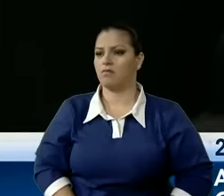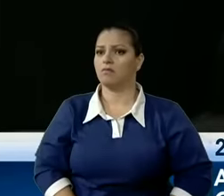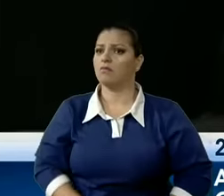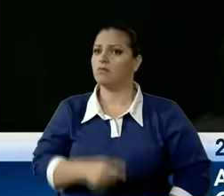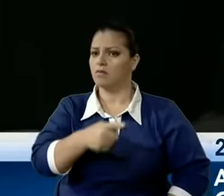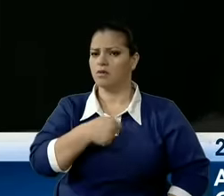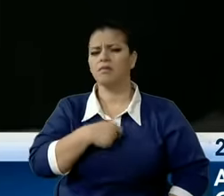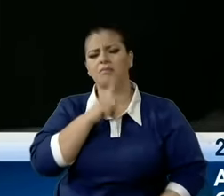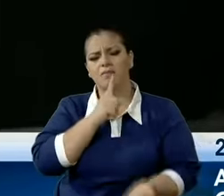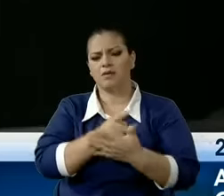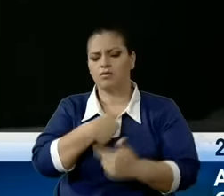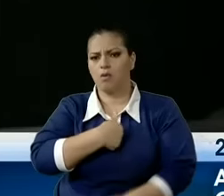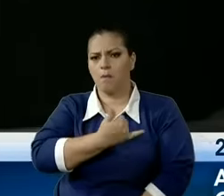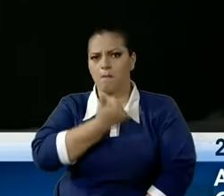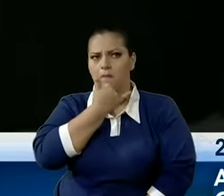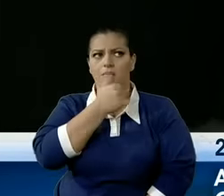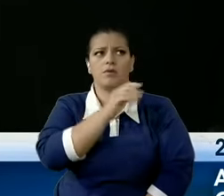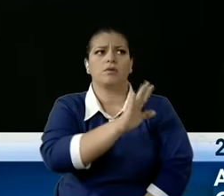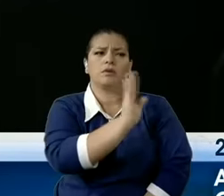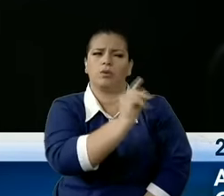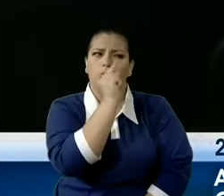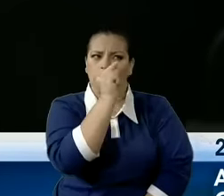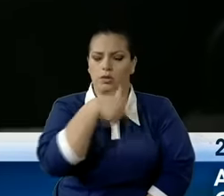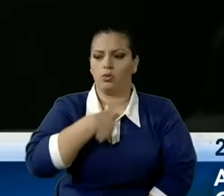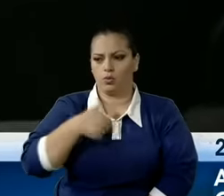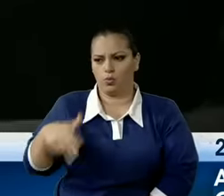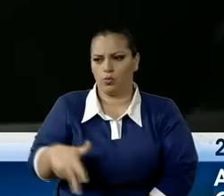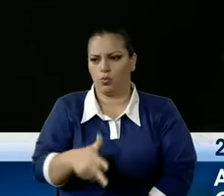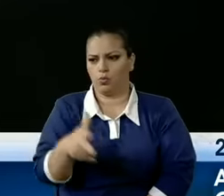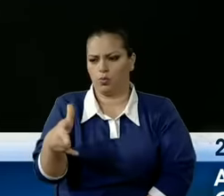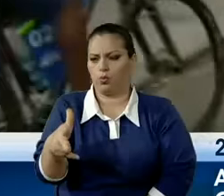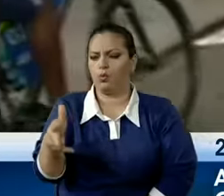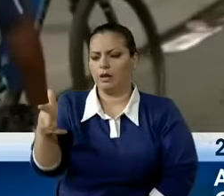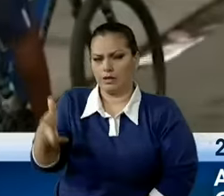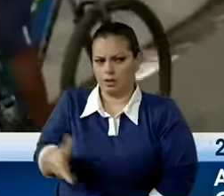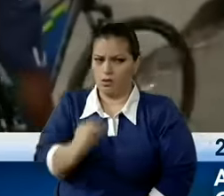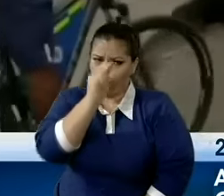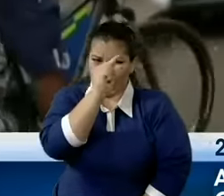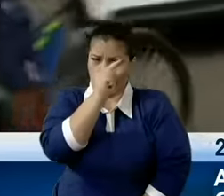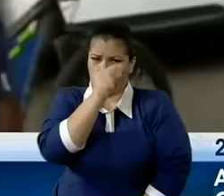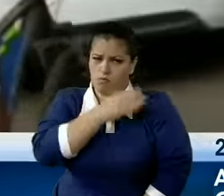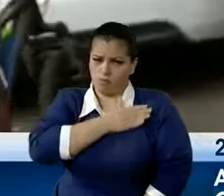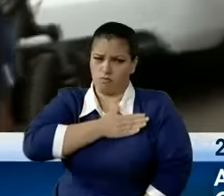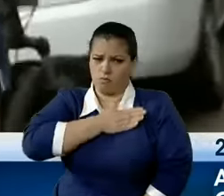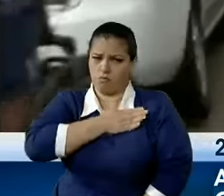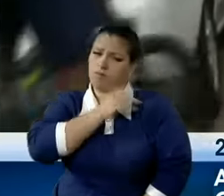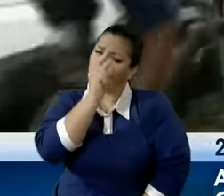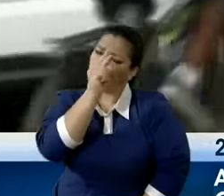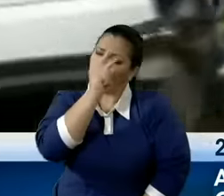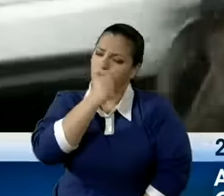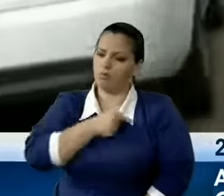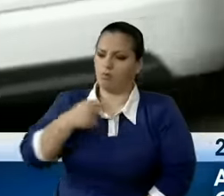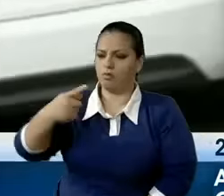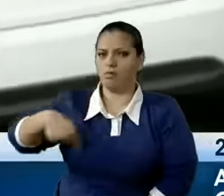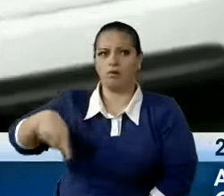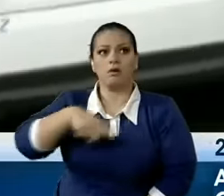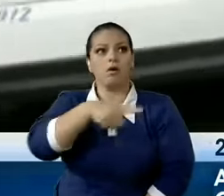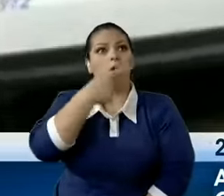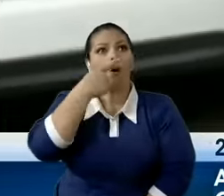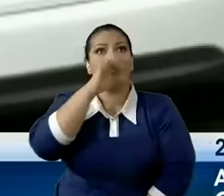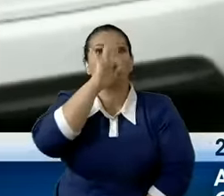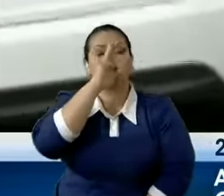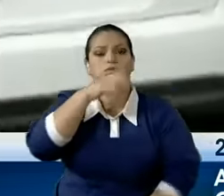la ATM. Le digo, dame un minuto que voy a bajar una consola de juegos. Y él me permite, dice. A lo que regreso estaba el señor con la bicicleta. Y digo,